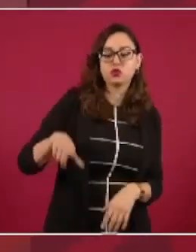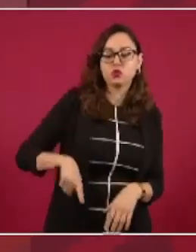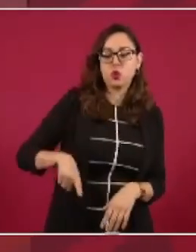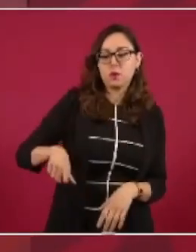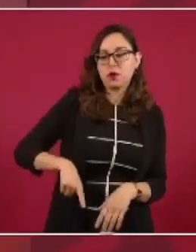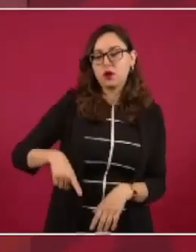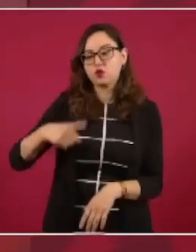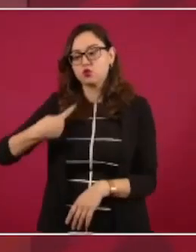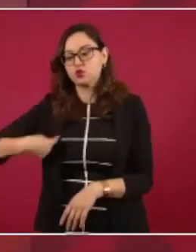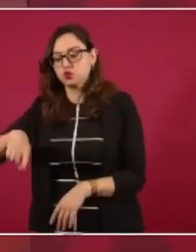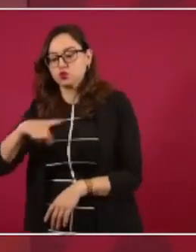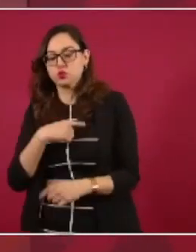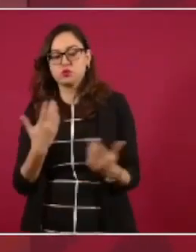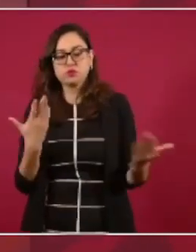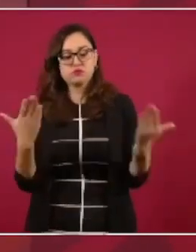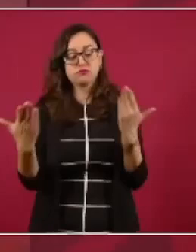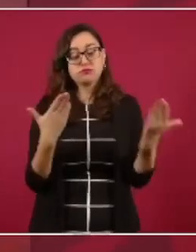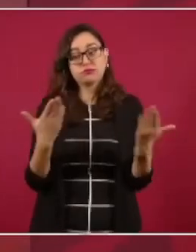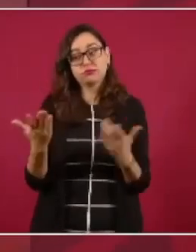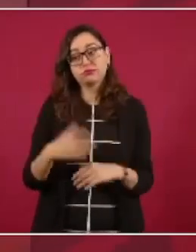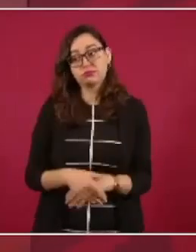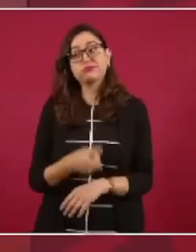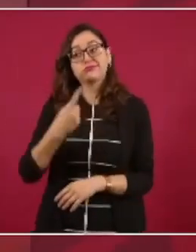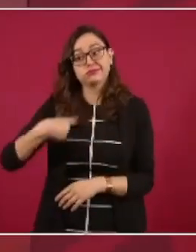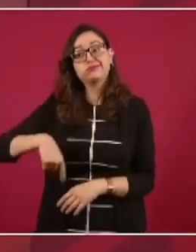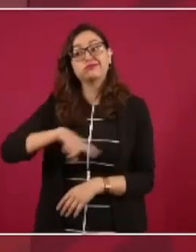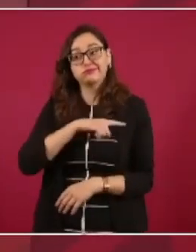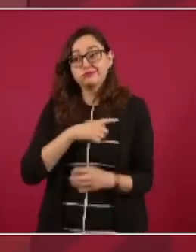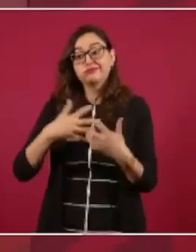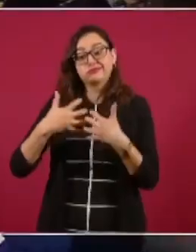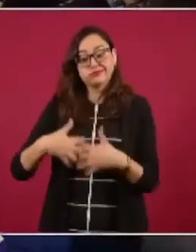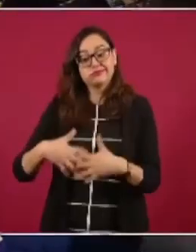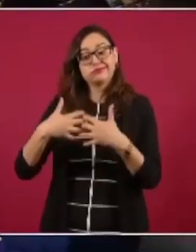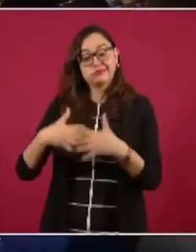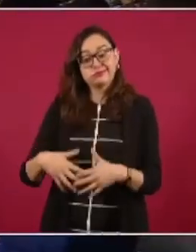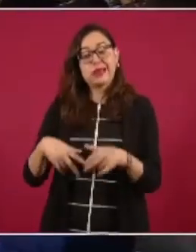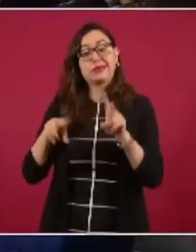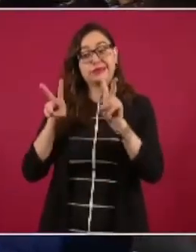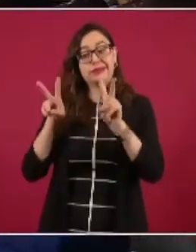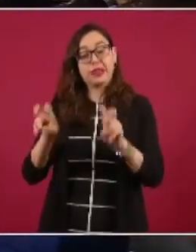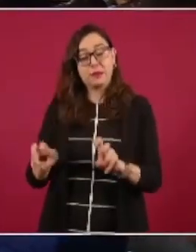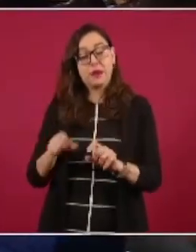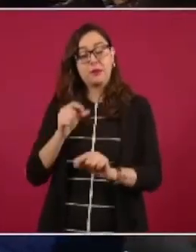nosotros está dando resultados en esa materia tan difícil